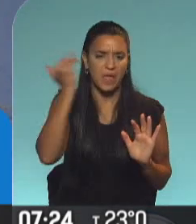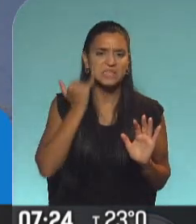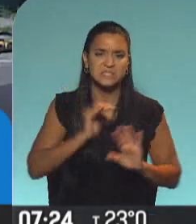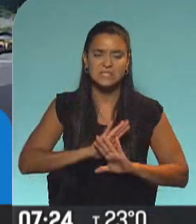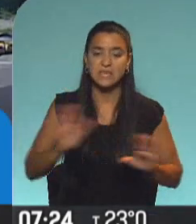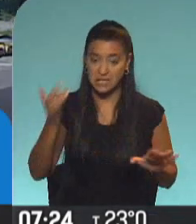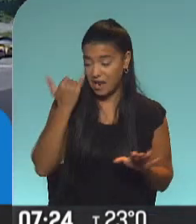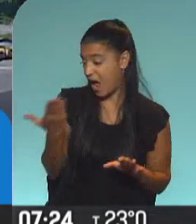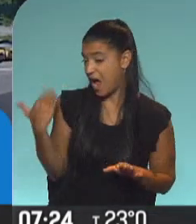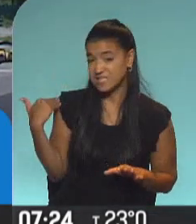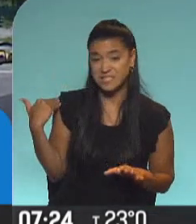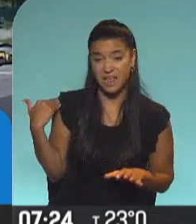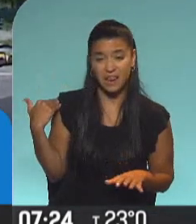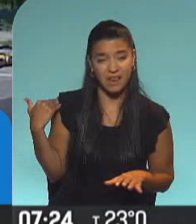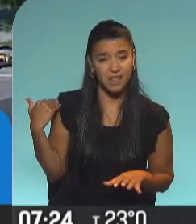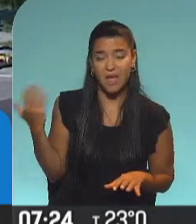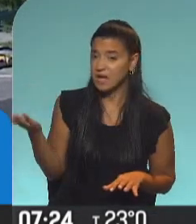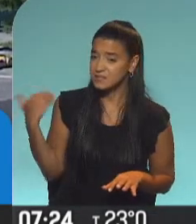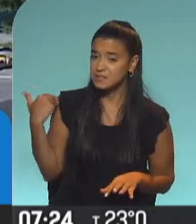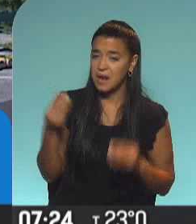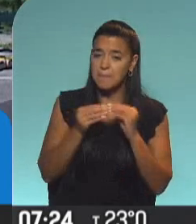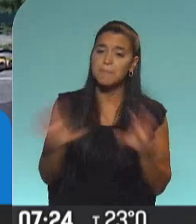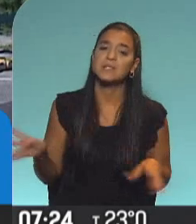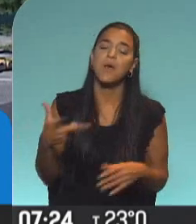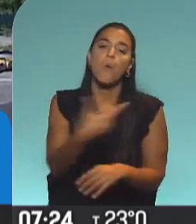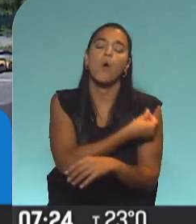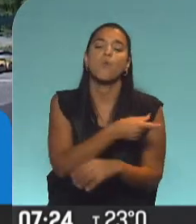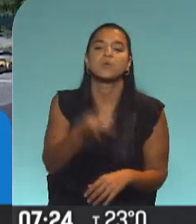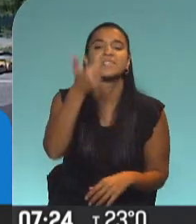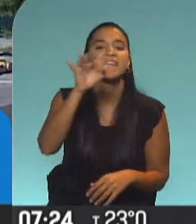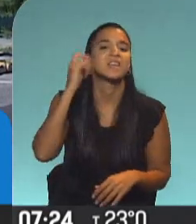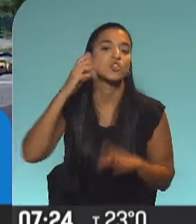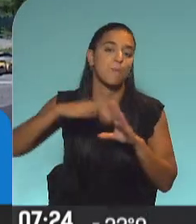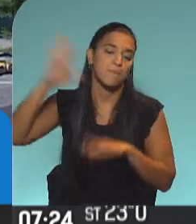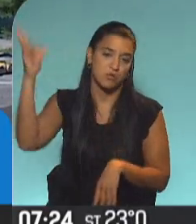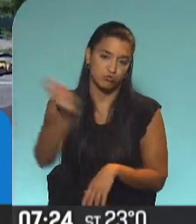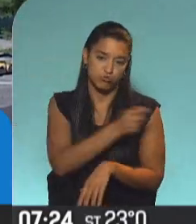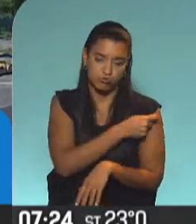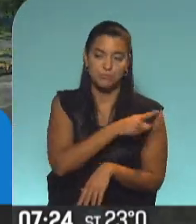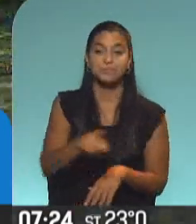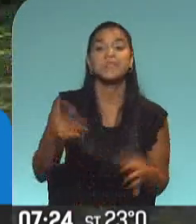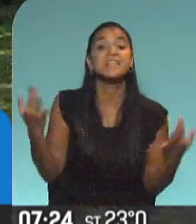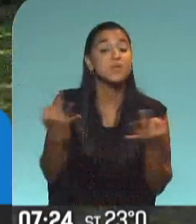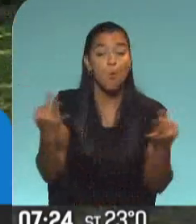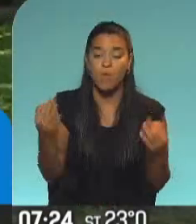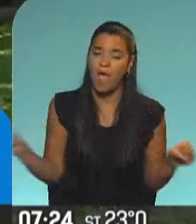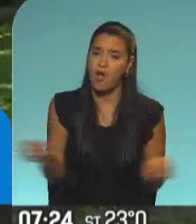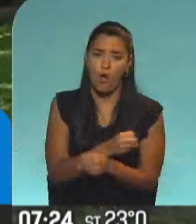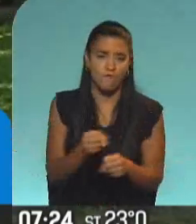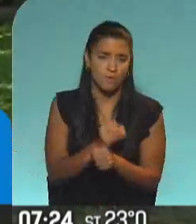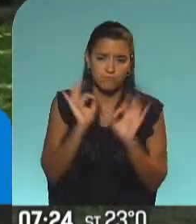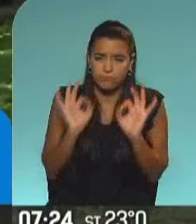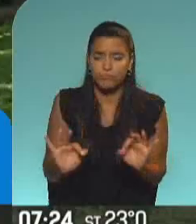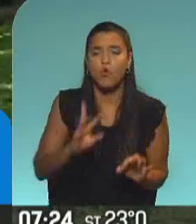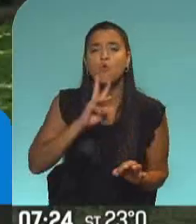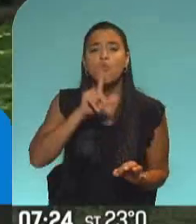de hecho empezó ayer la vacunación de los mayores de 60 años. La seguridad está confirmada. En Rusia ya se